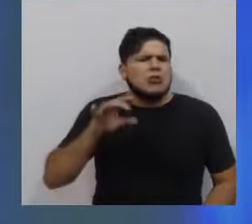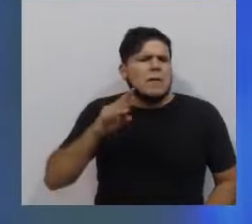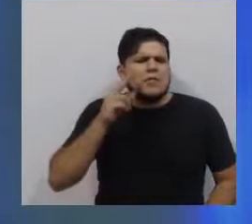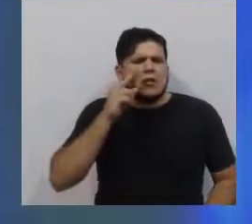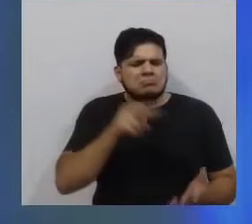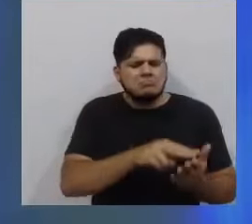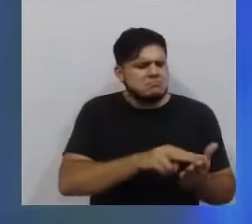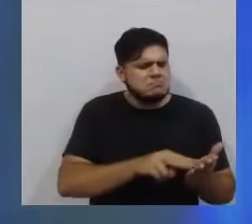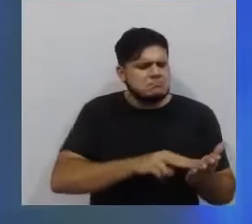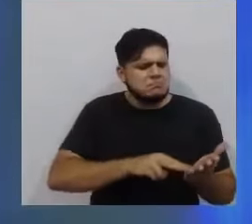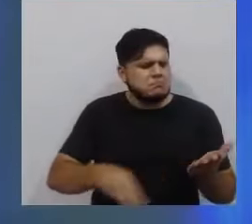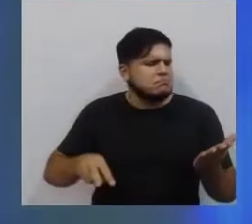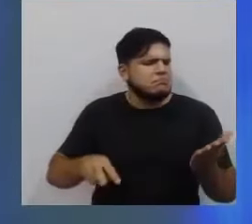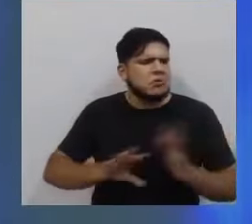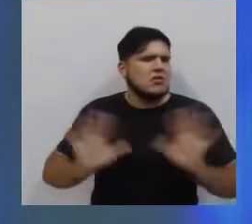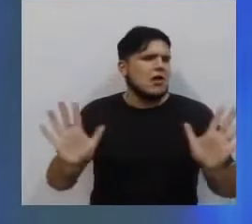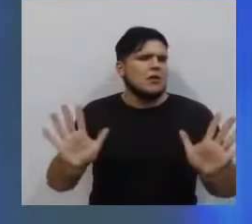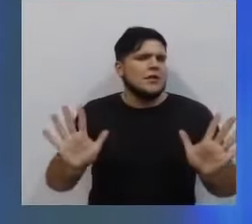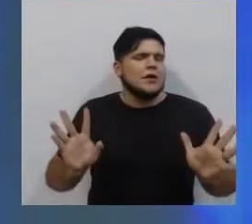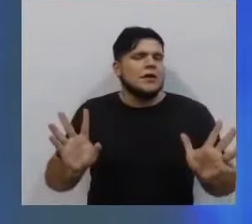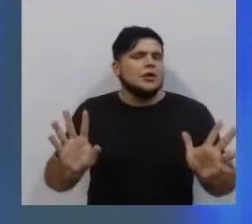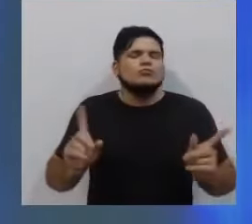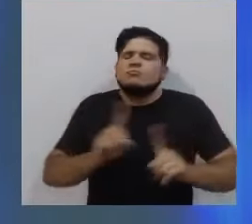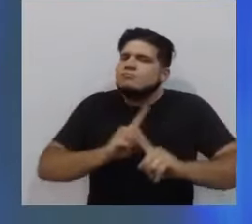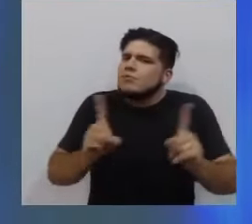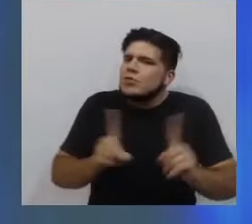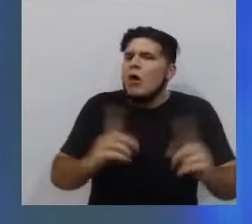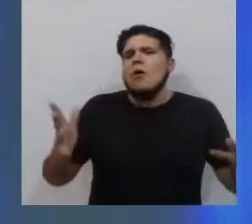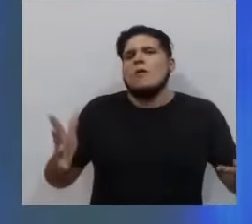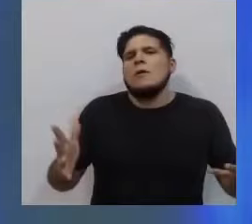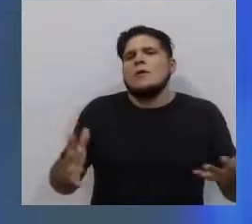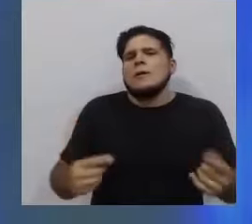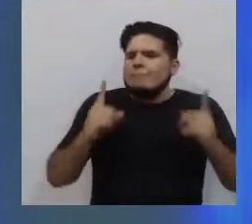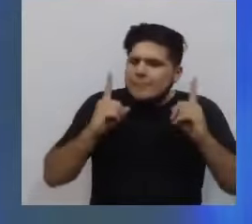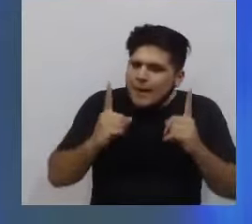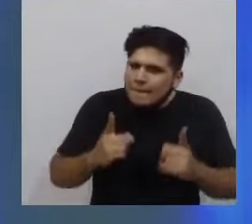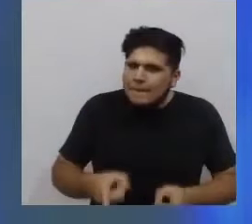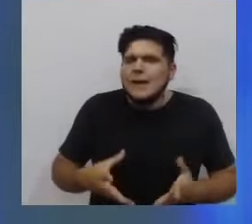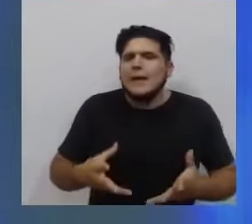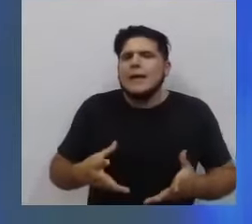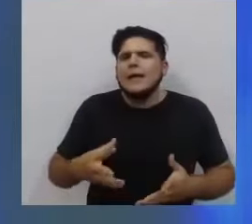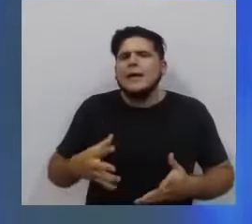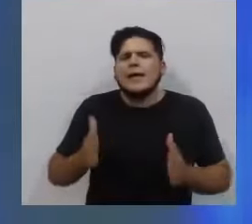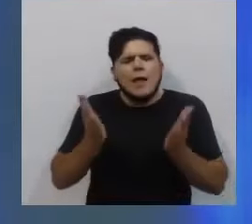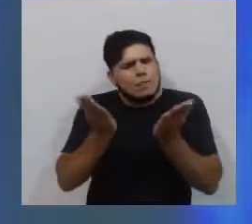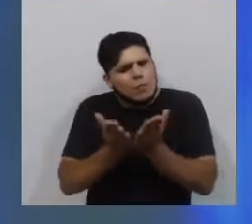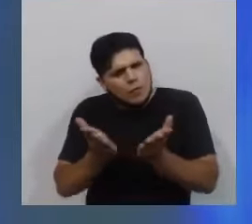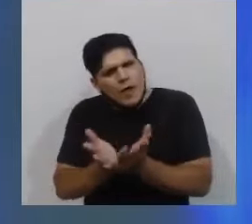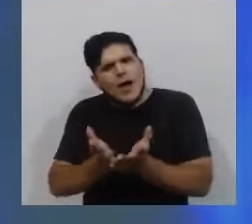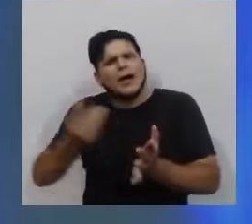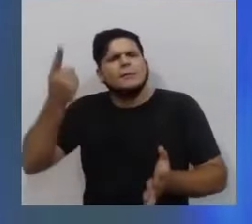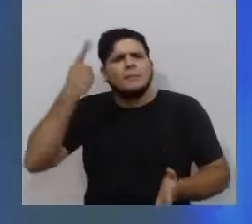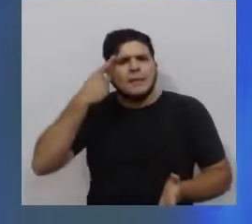fortalecer nuestra vida espiritual las responsabilidades todos los días van a estar